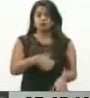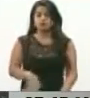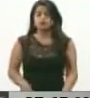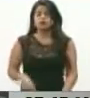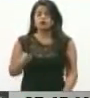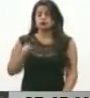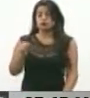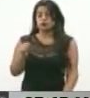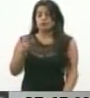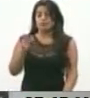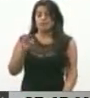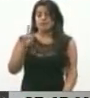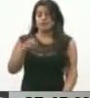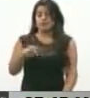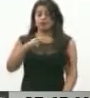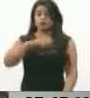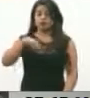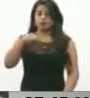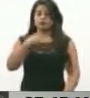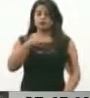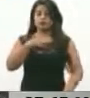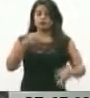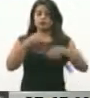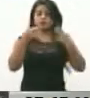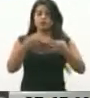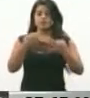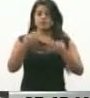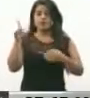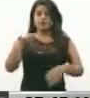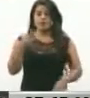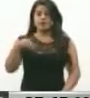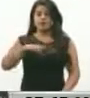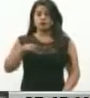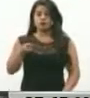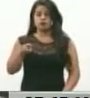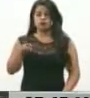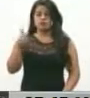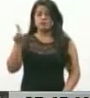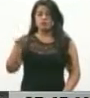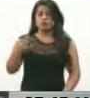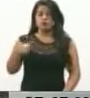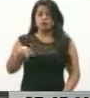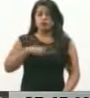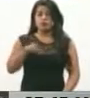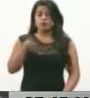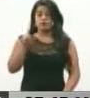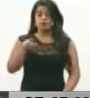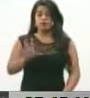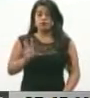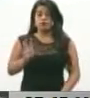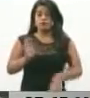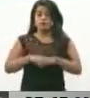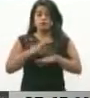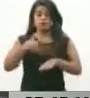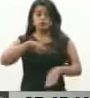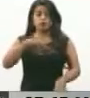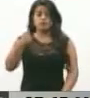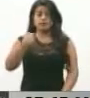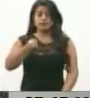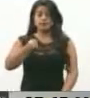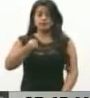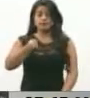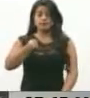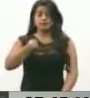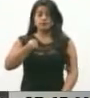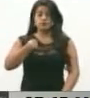solo eso, sino que nosotros le salimos a ellos mucho más barato. Nosotros le salimos a ellos mucho más barato porque a nosotros nos pagan